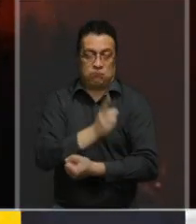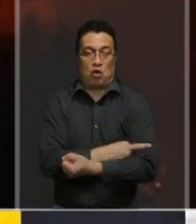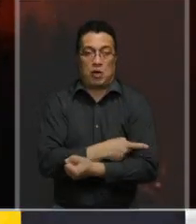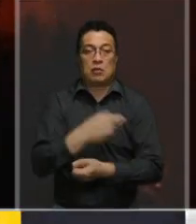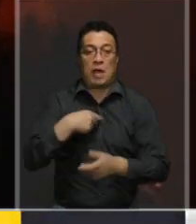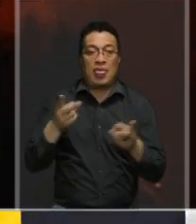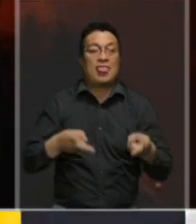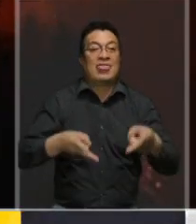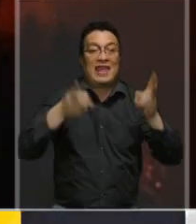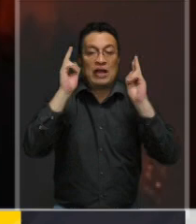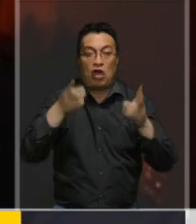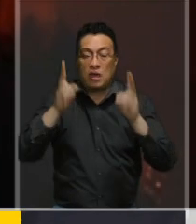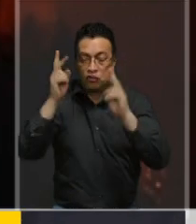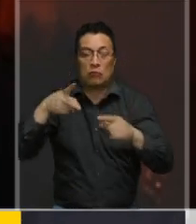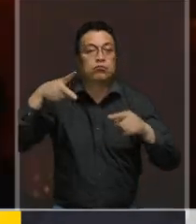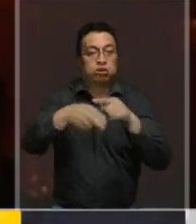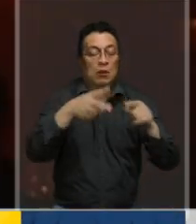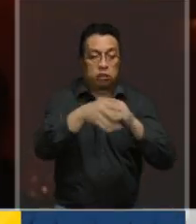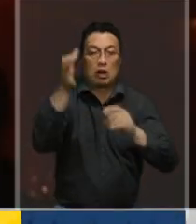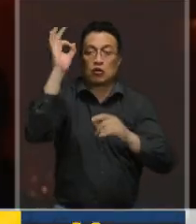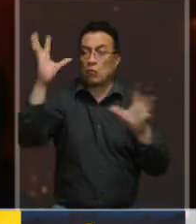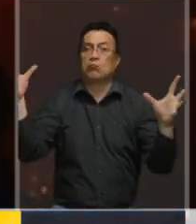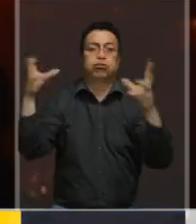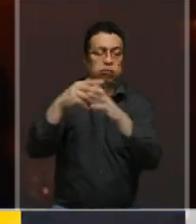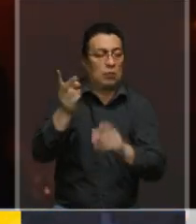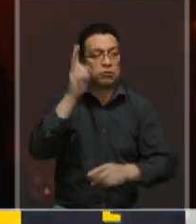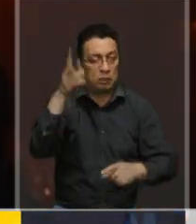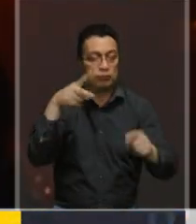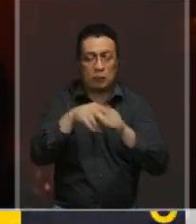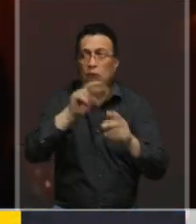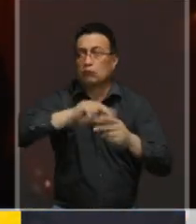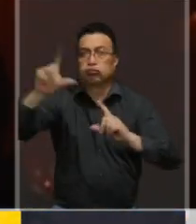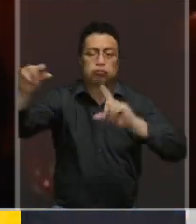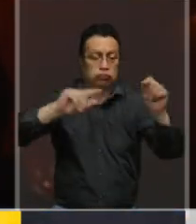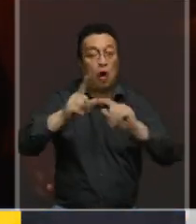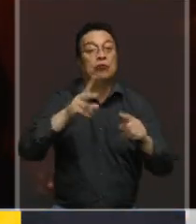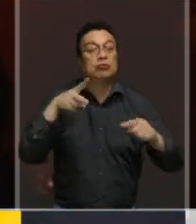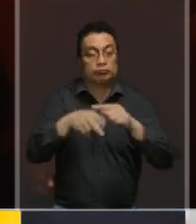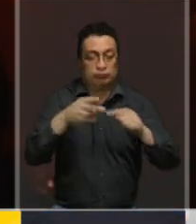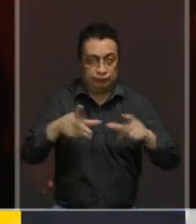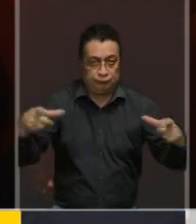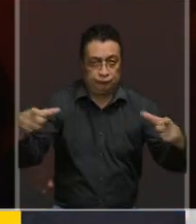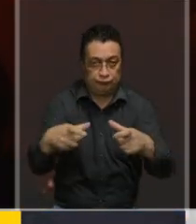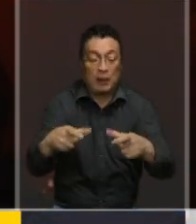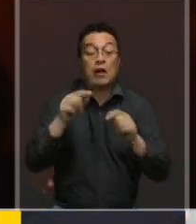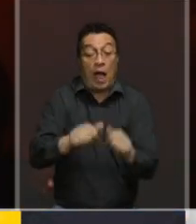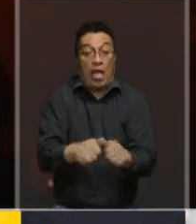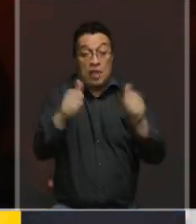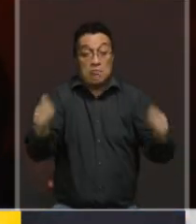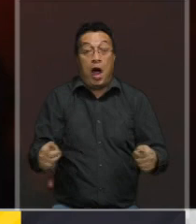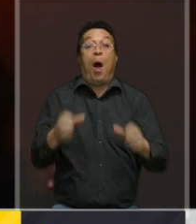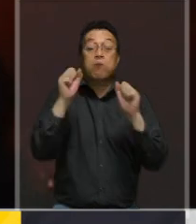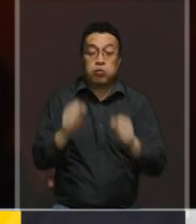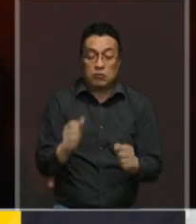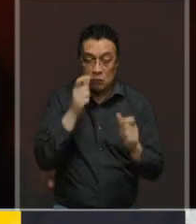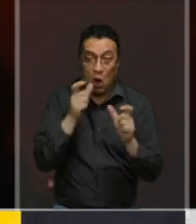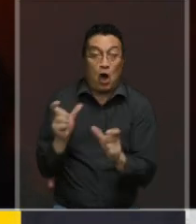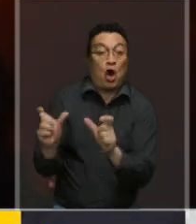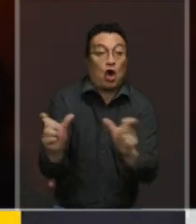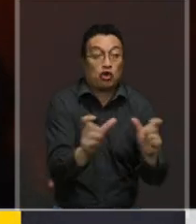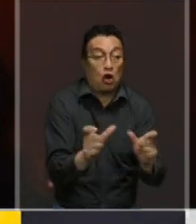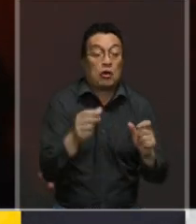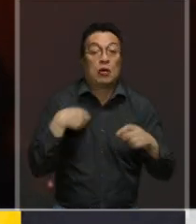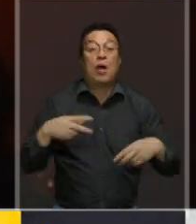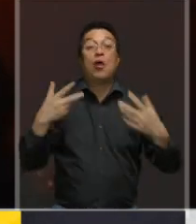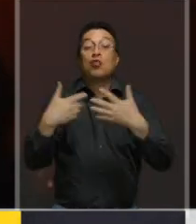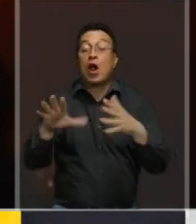derechos constitucionales, eventualmente de reunión y de traslado, pero que además tiene la facultad de poder tomar control, requisar todos los